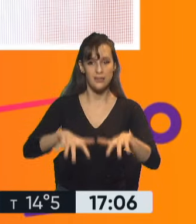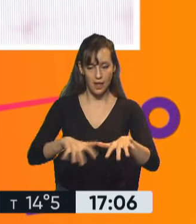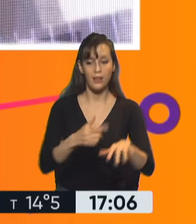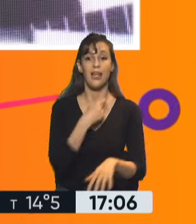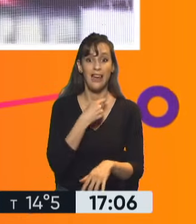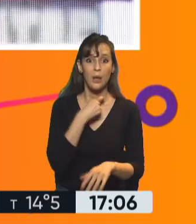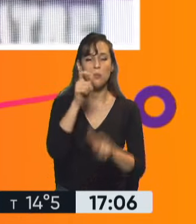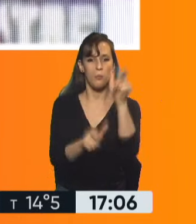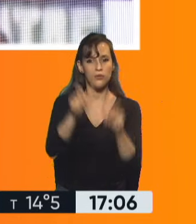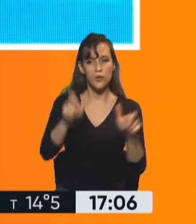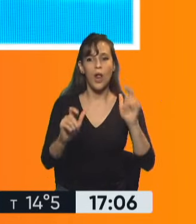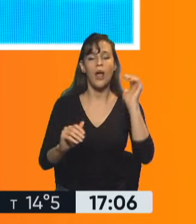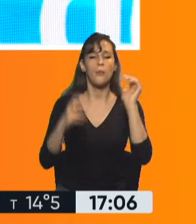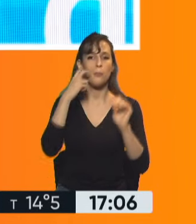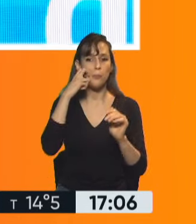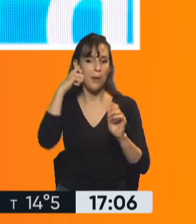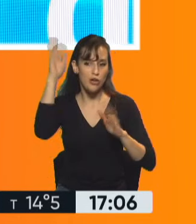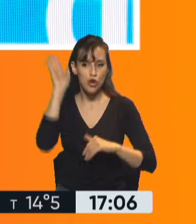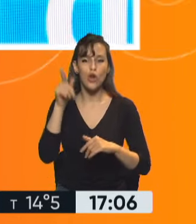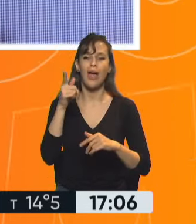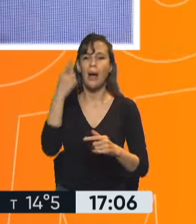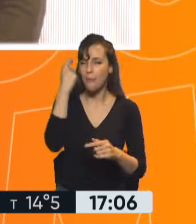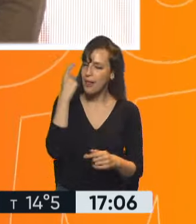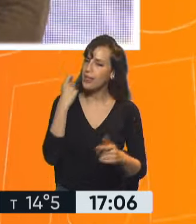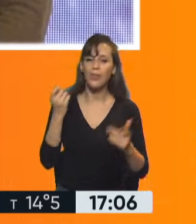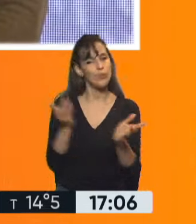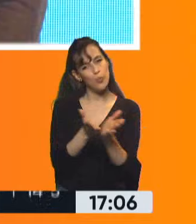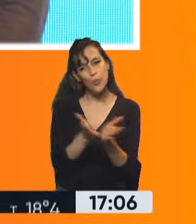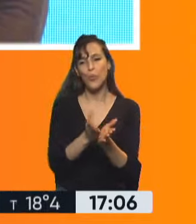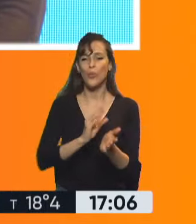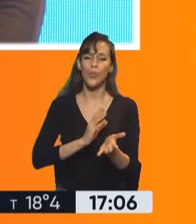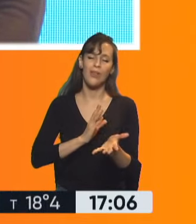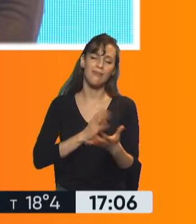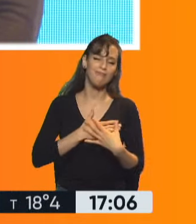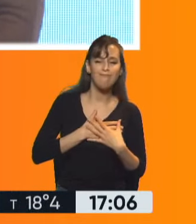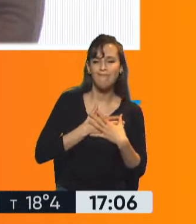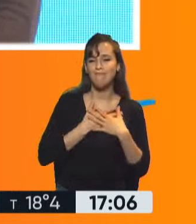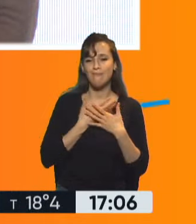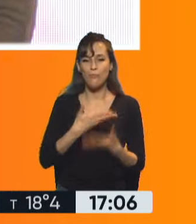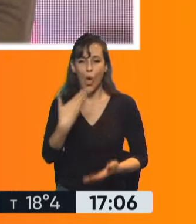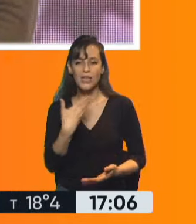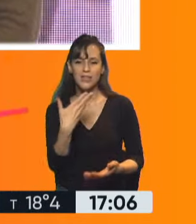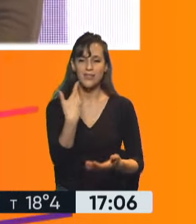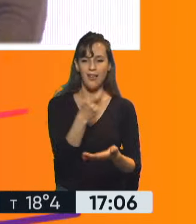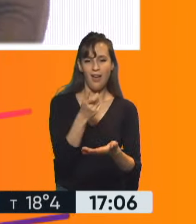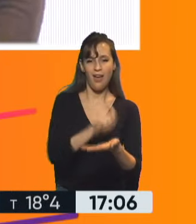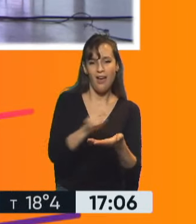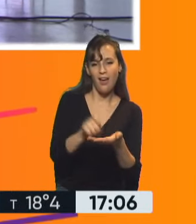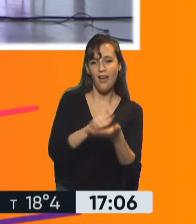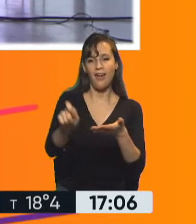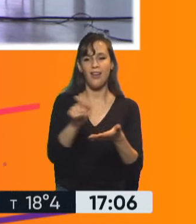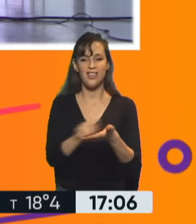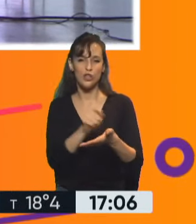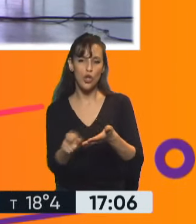adultos mayores aprendan, estudien, se enamoren, se escriban, aprendan a ser poetas, aprendan a ser escritores, aprendan